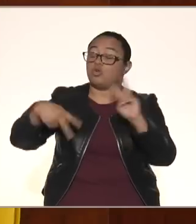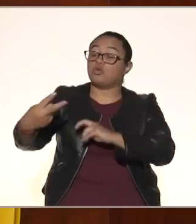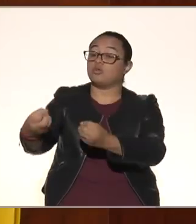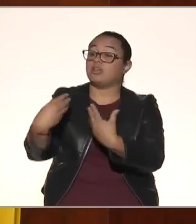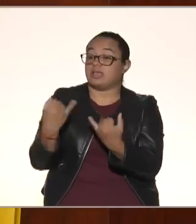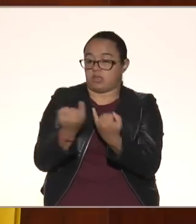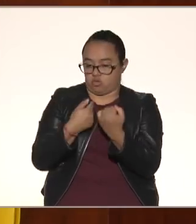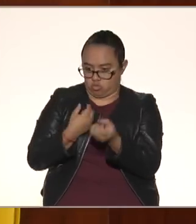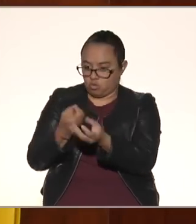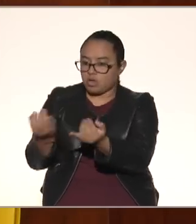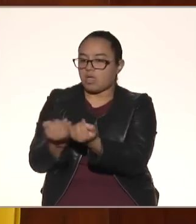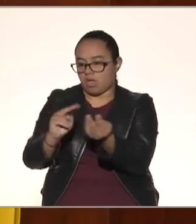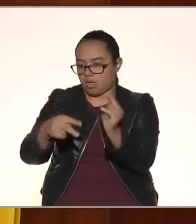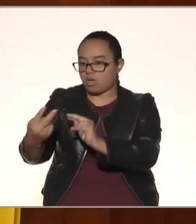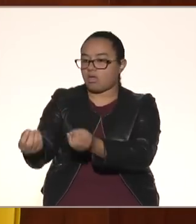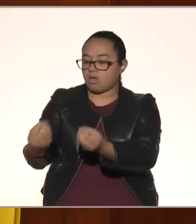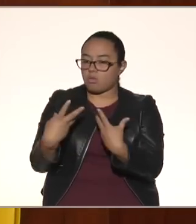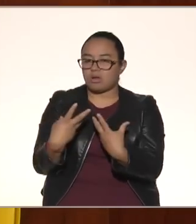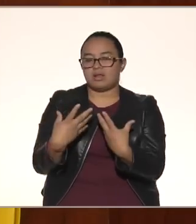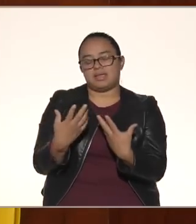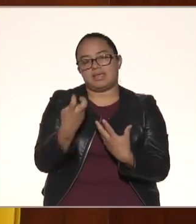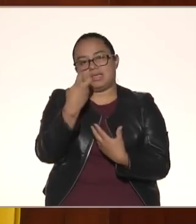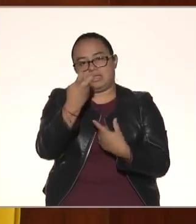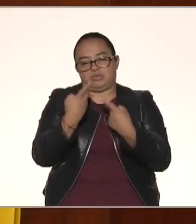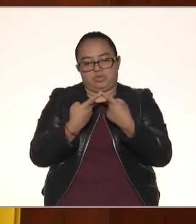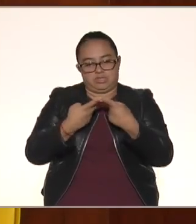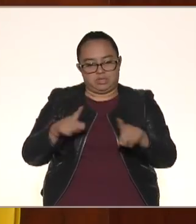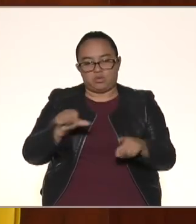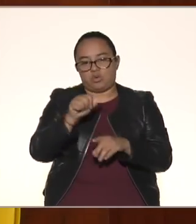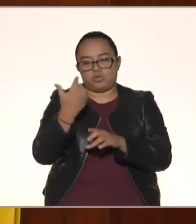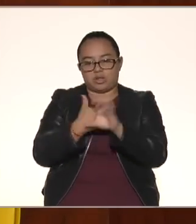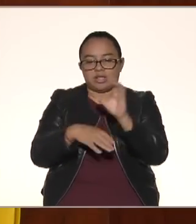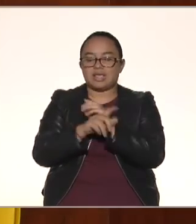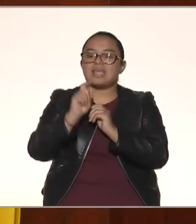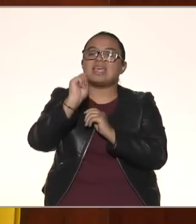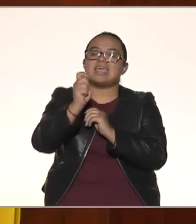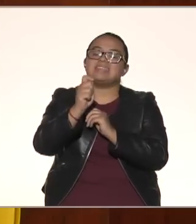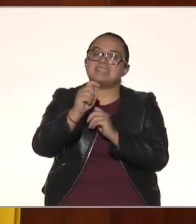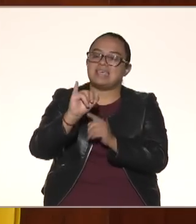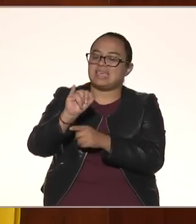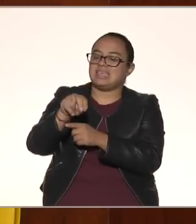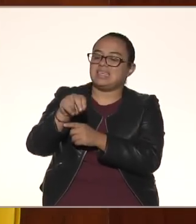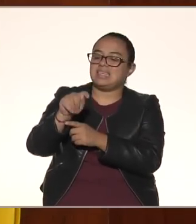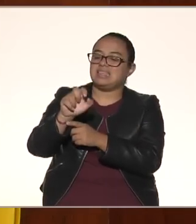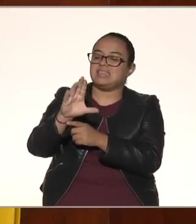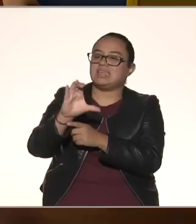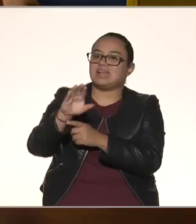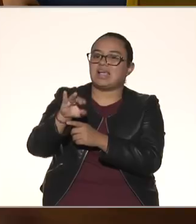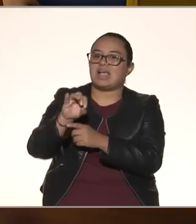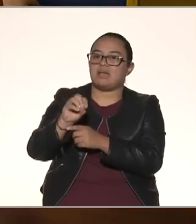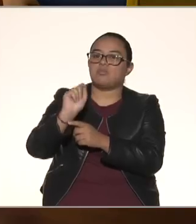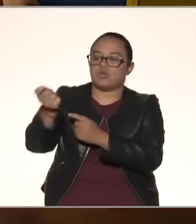sería otro tipo de cuestiones, sería un intercambio. Luis, ¿tú qué opinas?